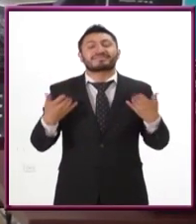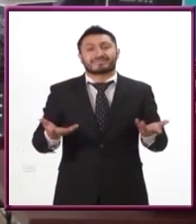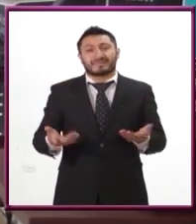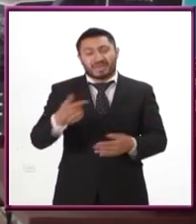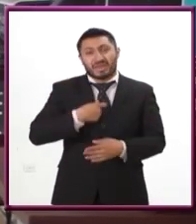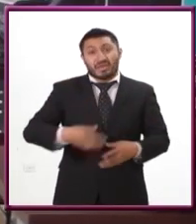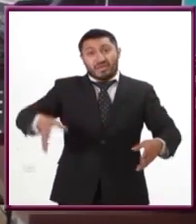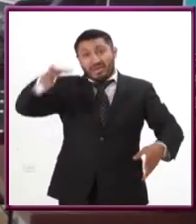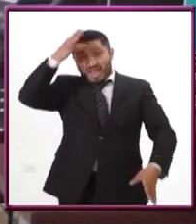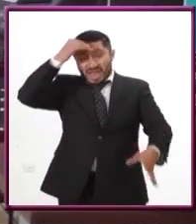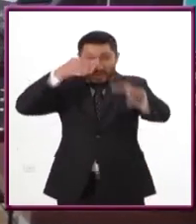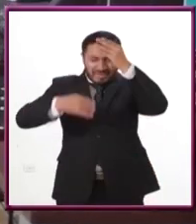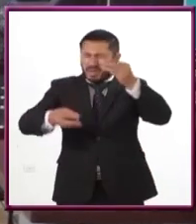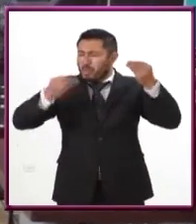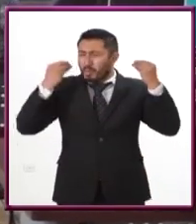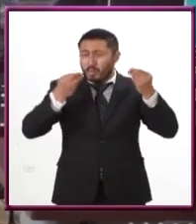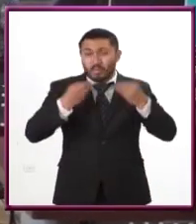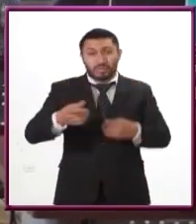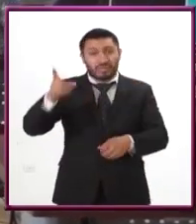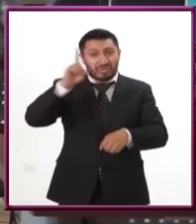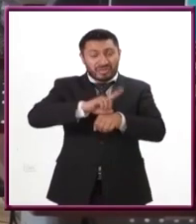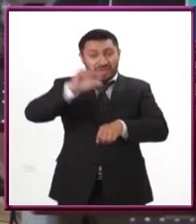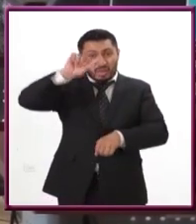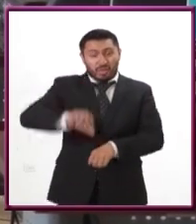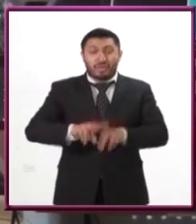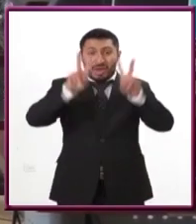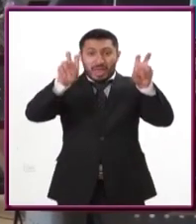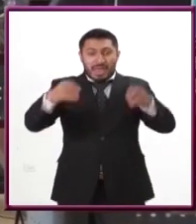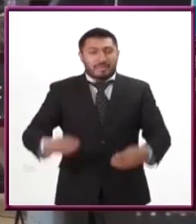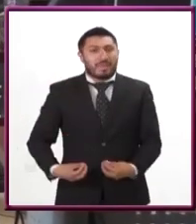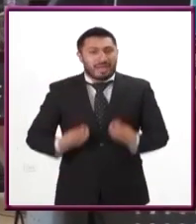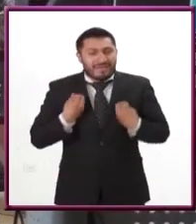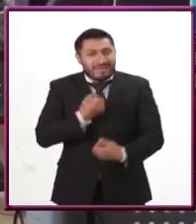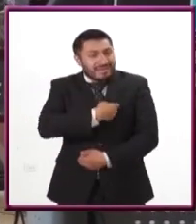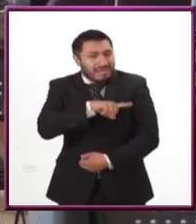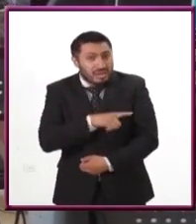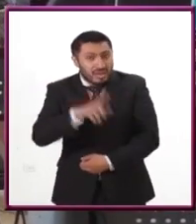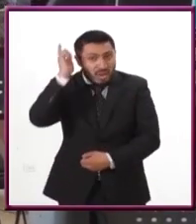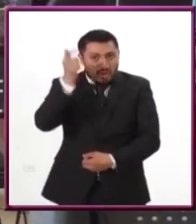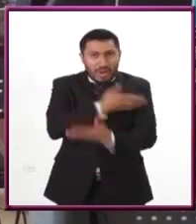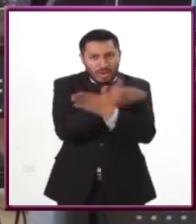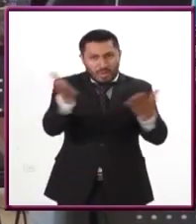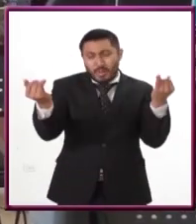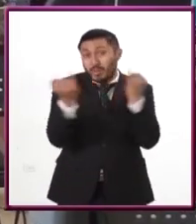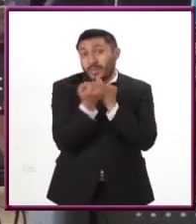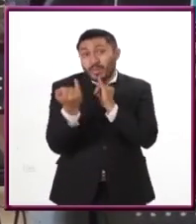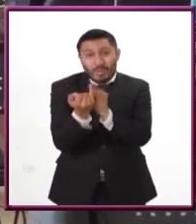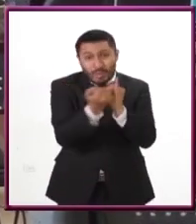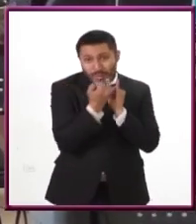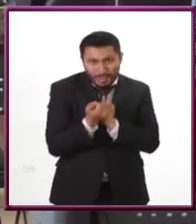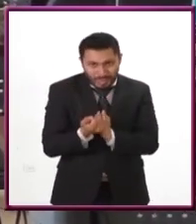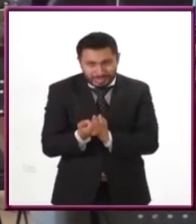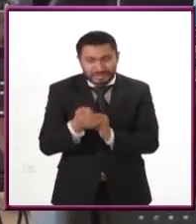Chicos, chicas, yo aprendí mucho el día de hoy con nuestro segmento Vida Saludable, y espero que ustedes también.